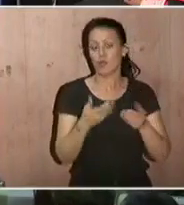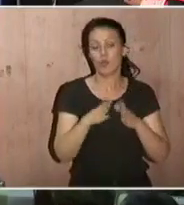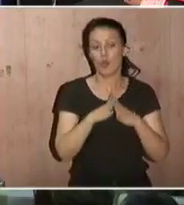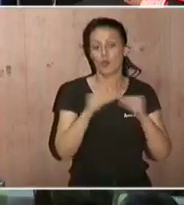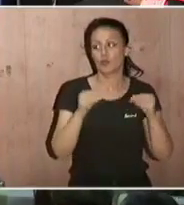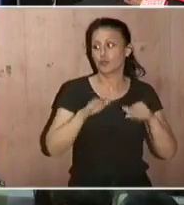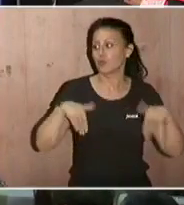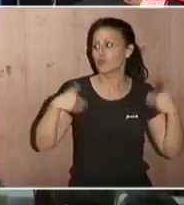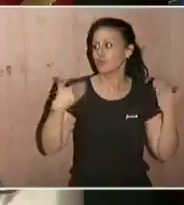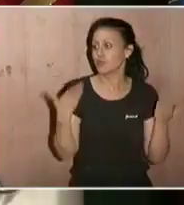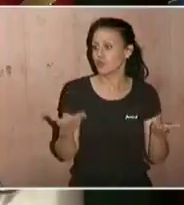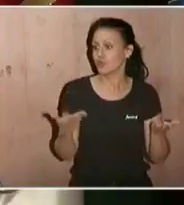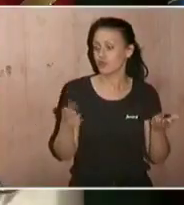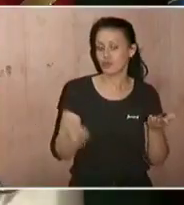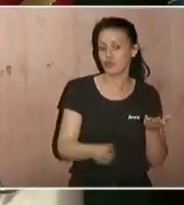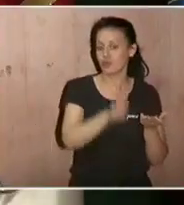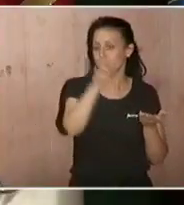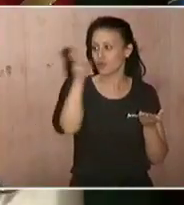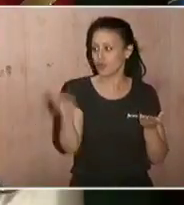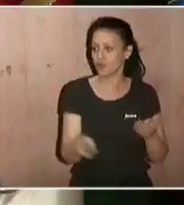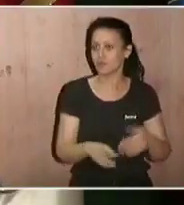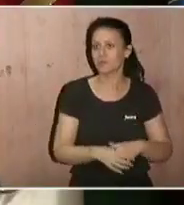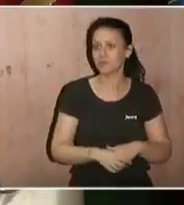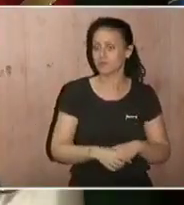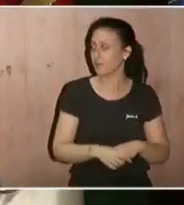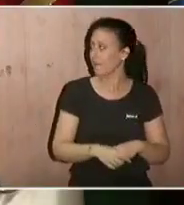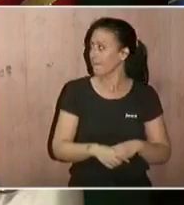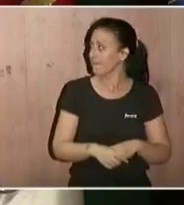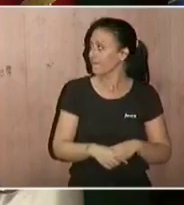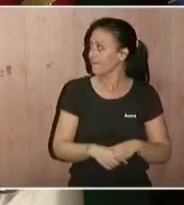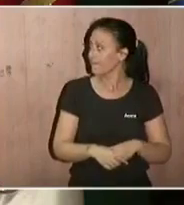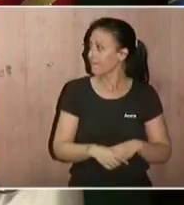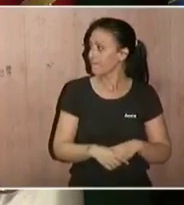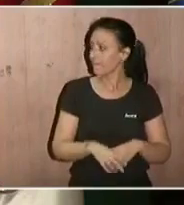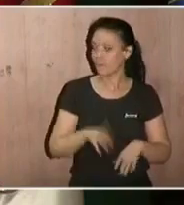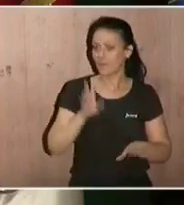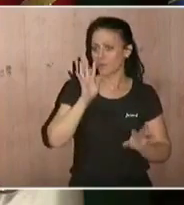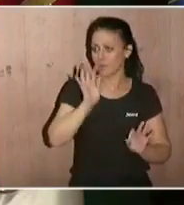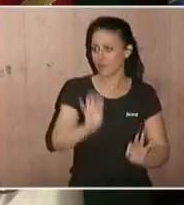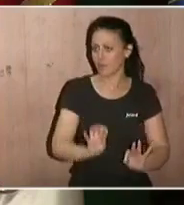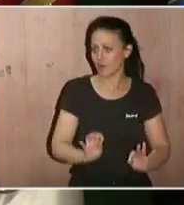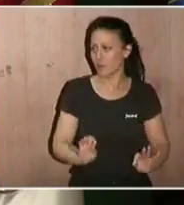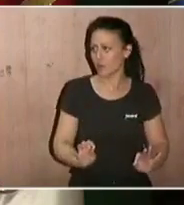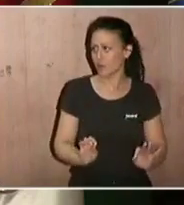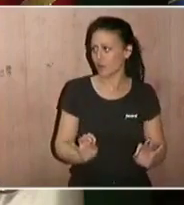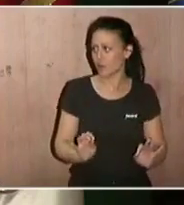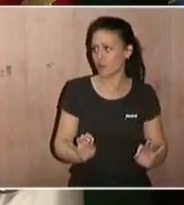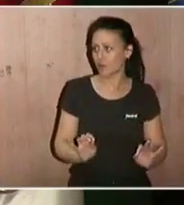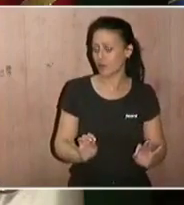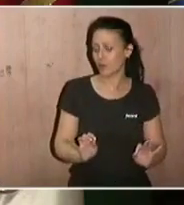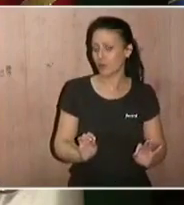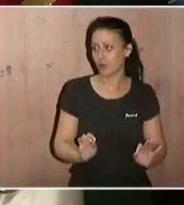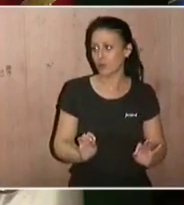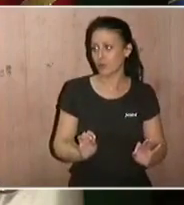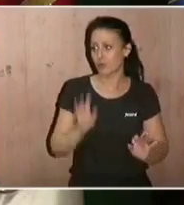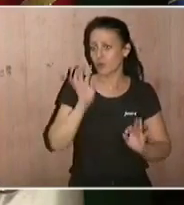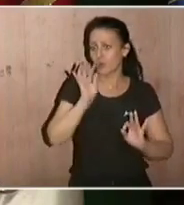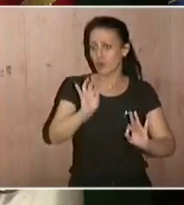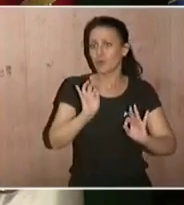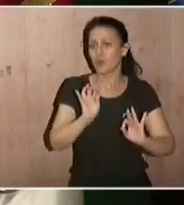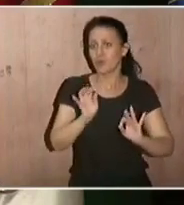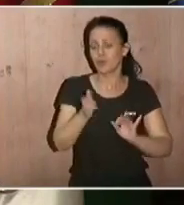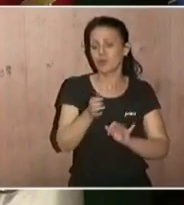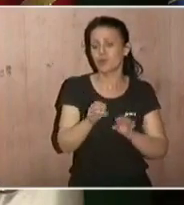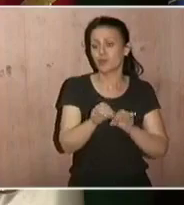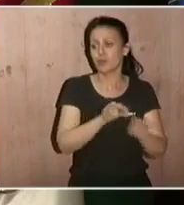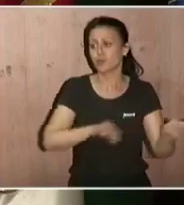e interdisciplinarios. Se corre también un peligro aquí, y quiero advertirlo, es el peligro de que sustituyamos